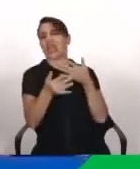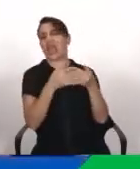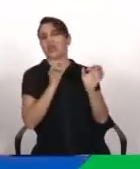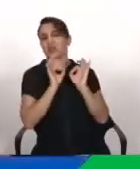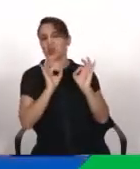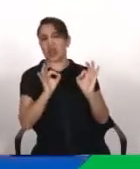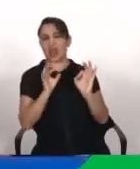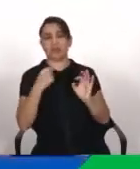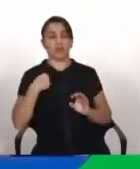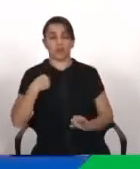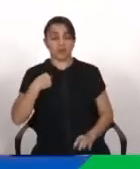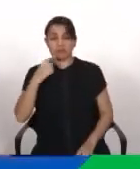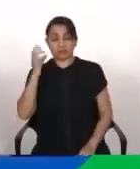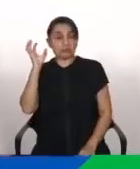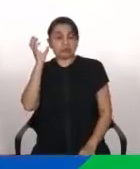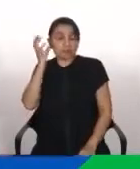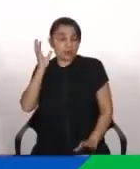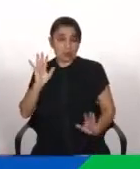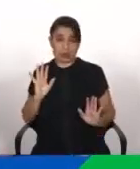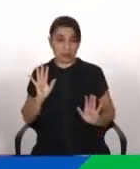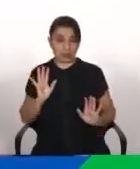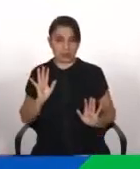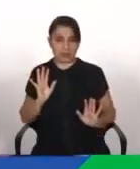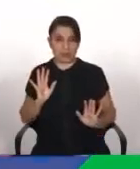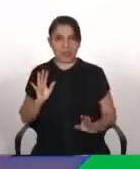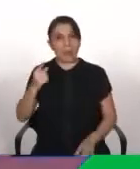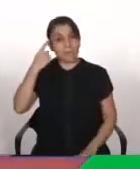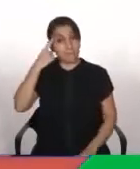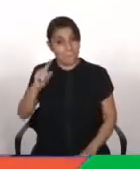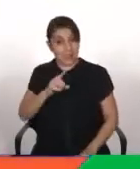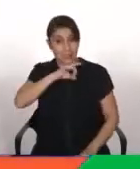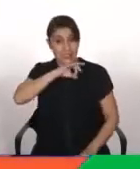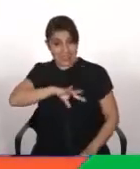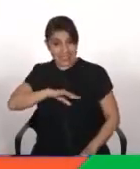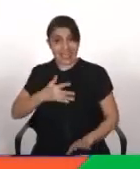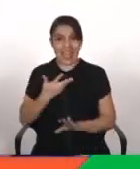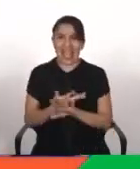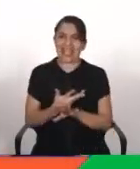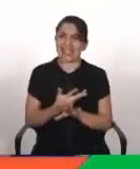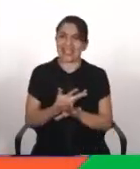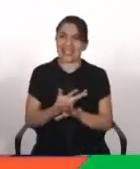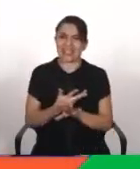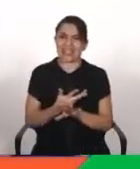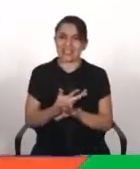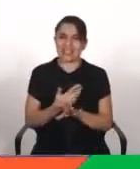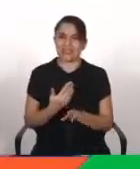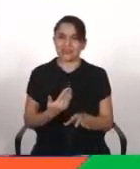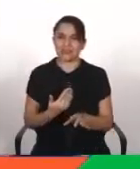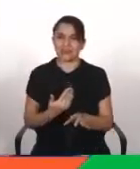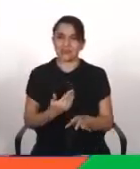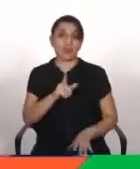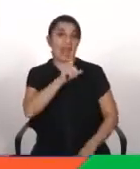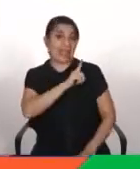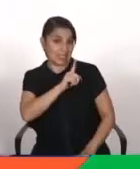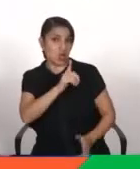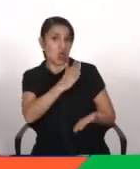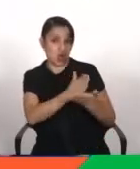Por ejemplo, no sé si todos saben, pero en Chile existe mucho esto de los liceos o